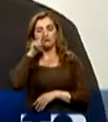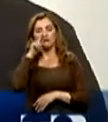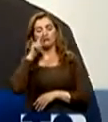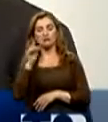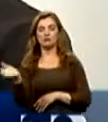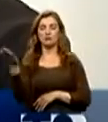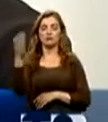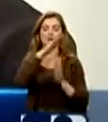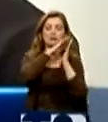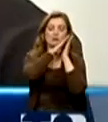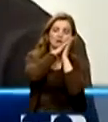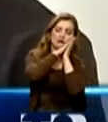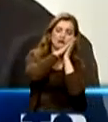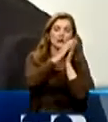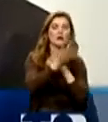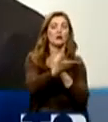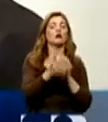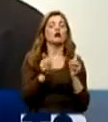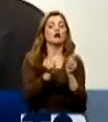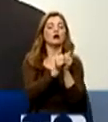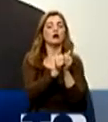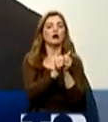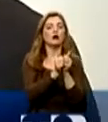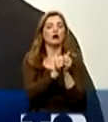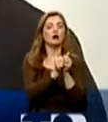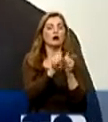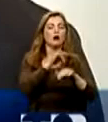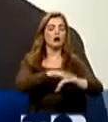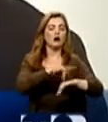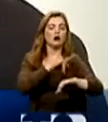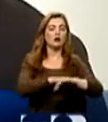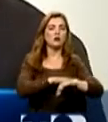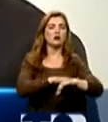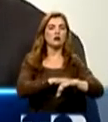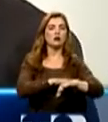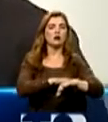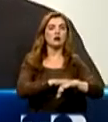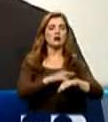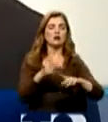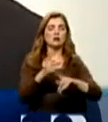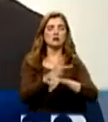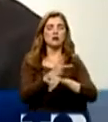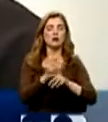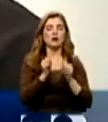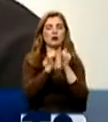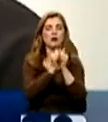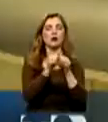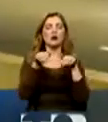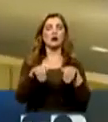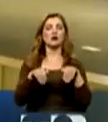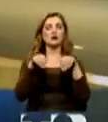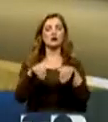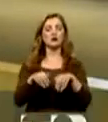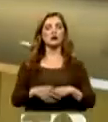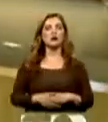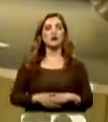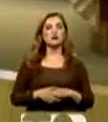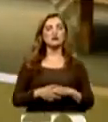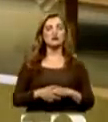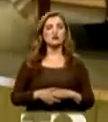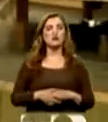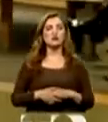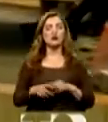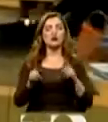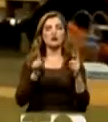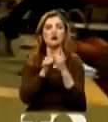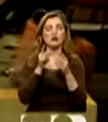a las señoras que hacen el trabajo remunerado del hogar en el baño, en condiciones indignas, al lado de las mascotas. En este foro, donde